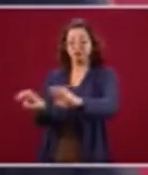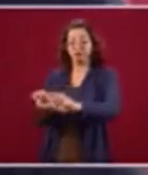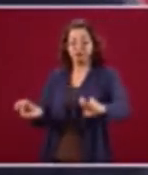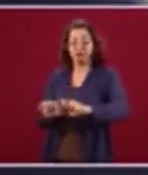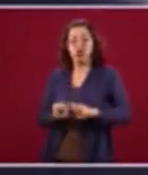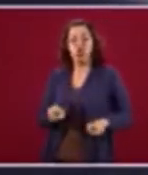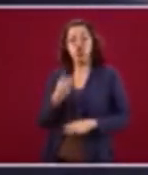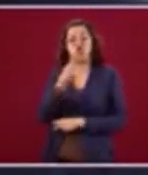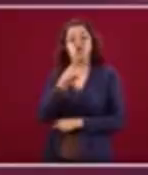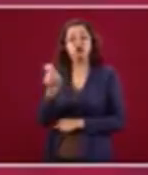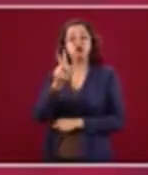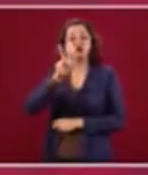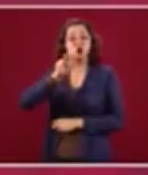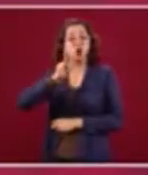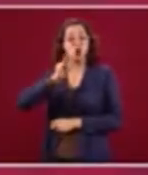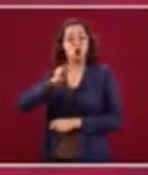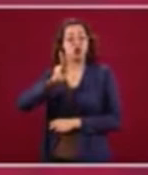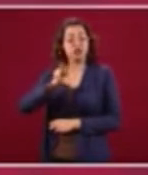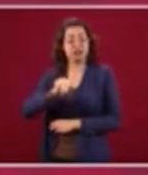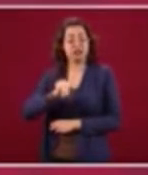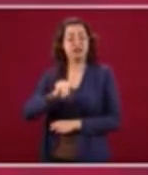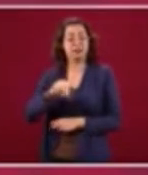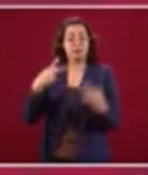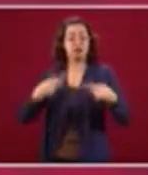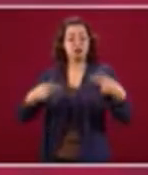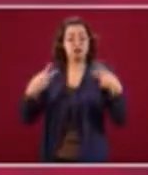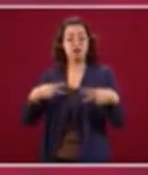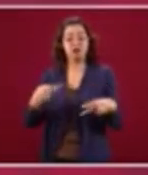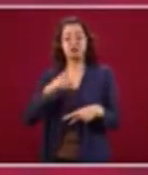arregló para 80 pasajeros,